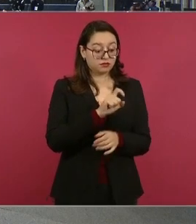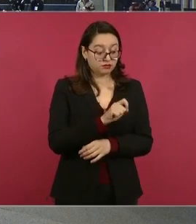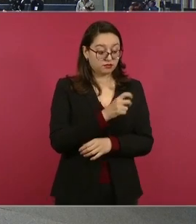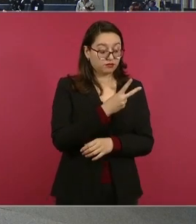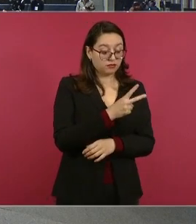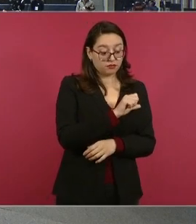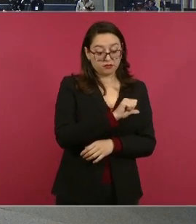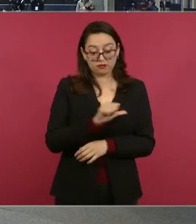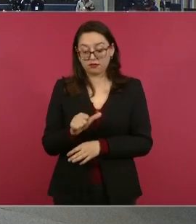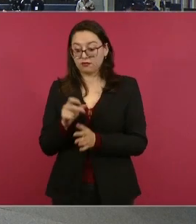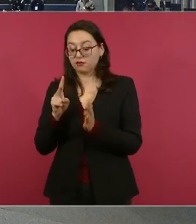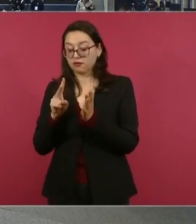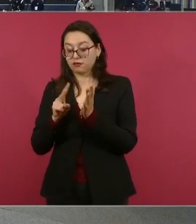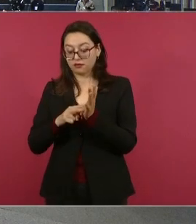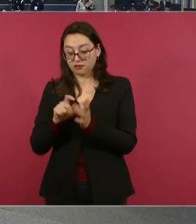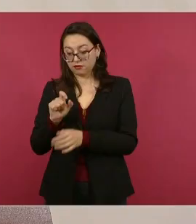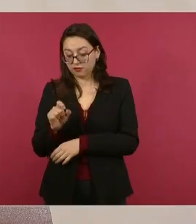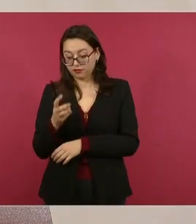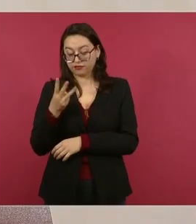crearon